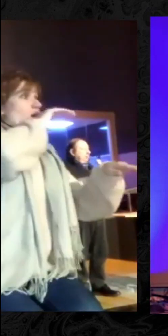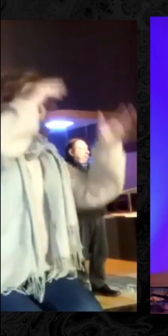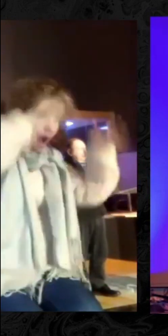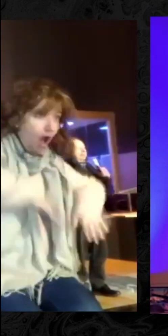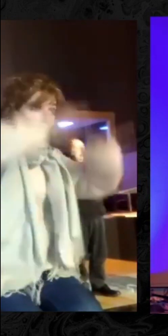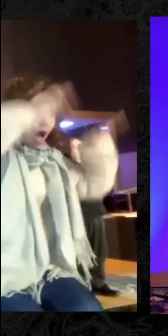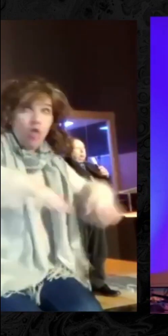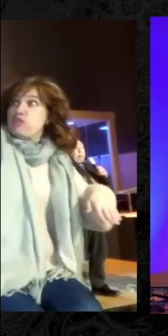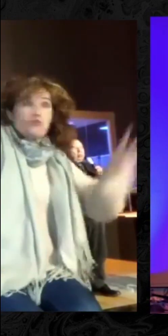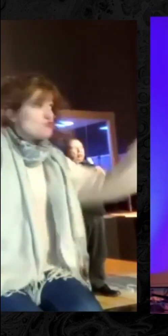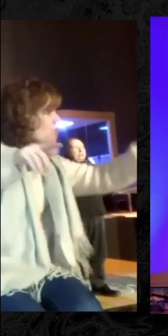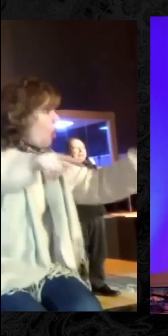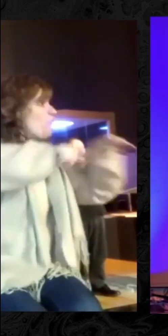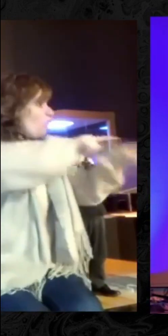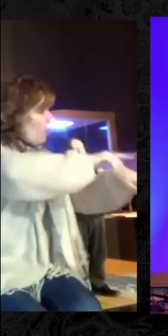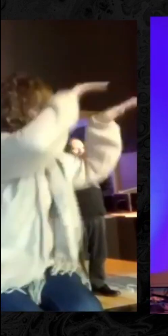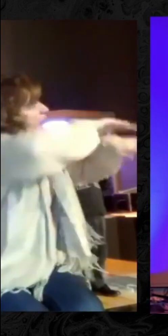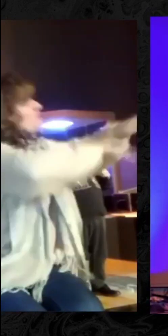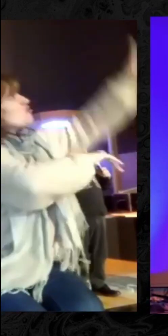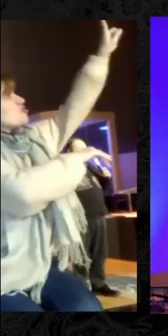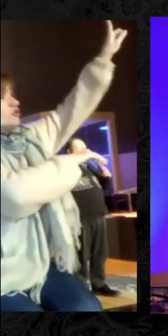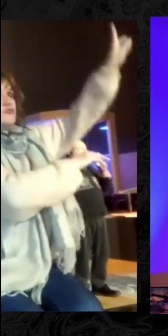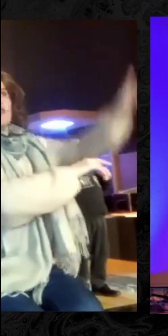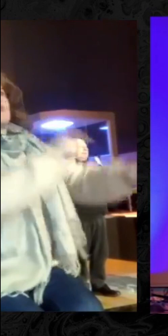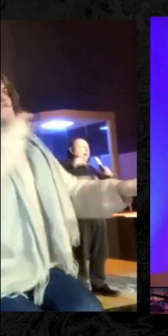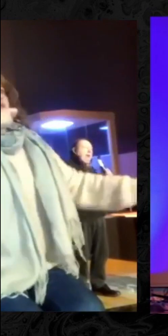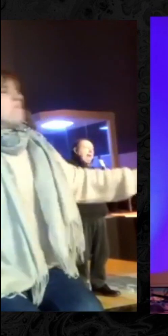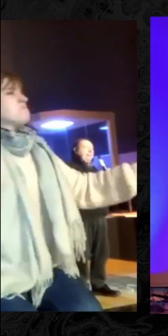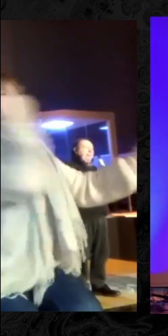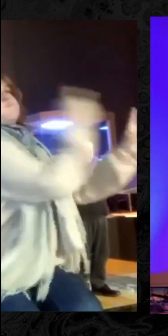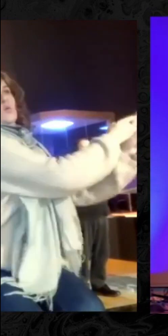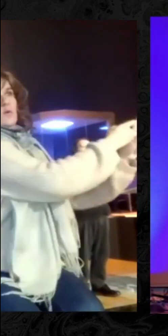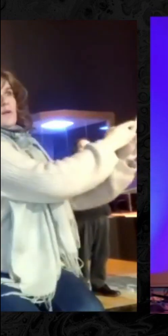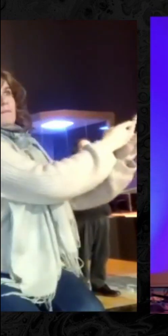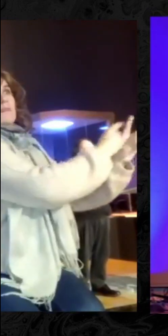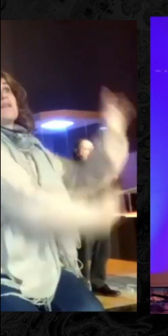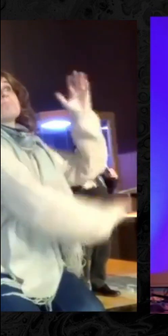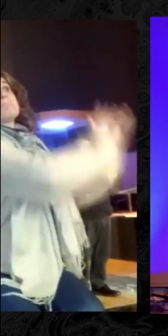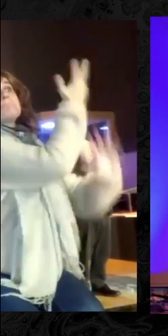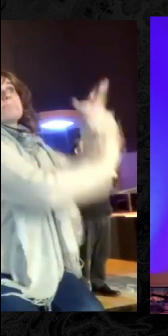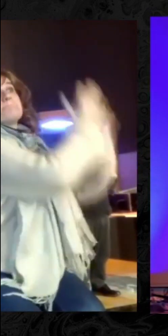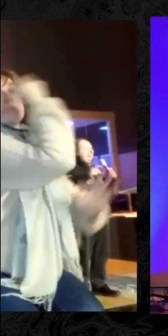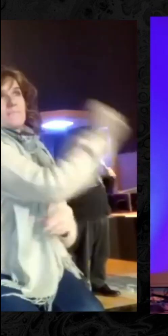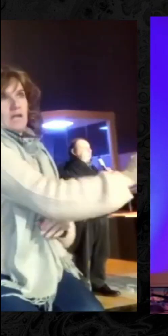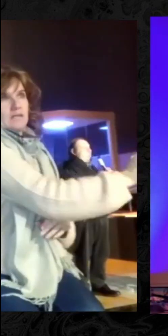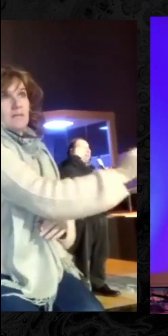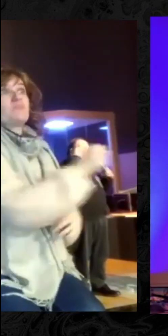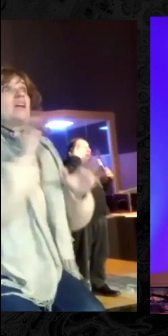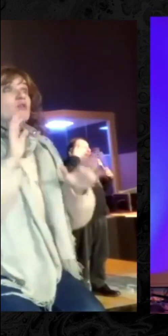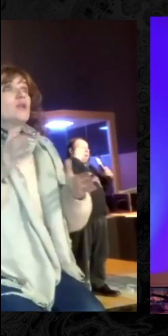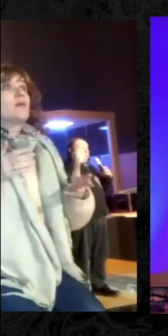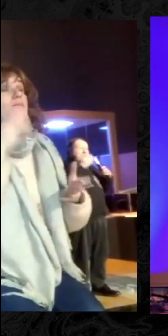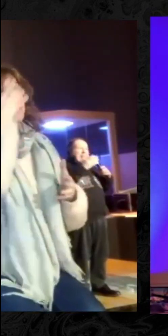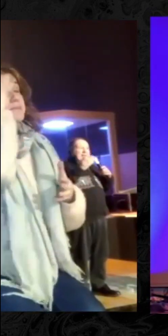es decir que los judíos no se inclinaban ante ningún hombre pero es que ahora vienen los cristianos que ya no solamente son